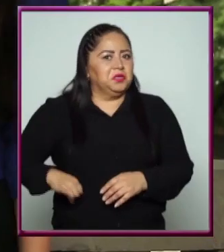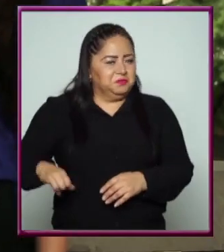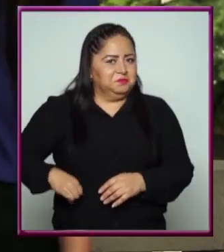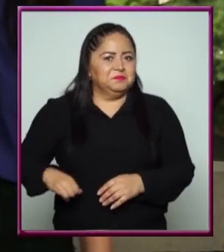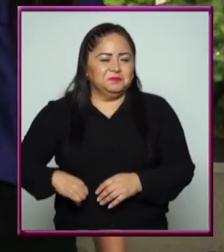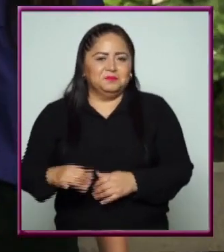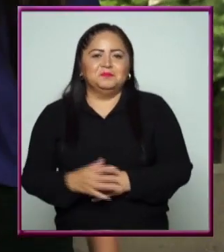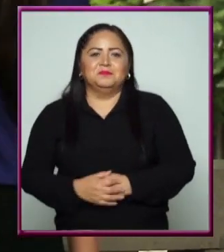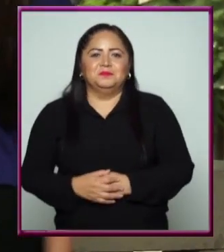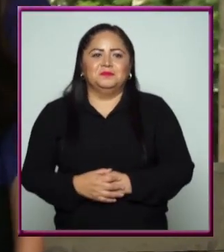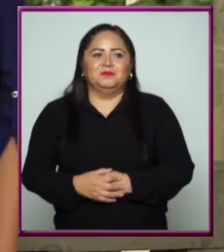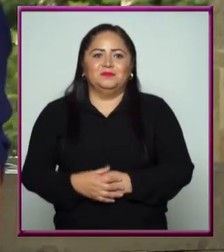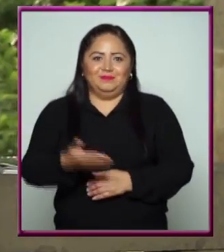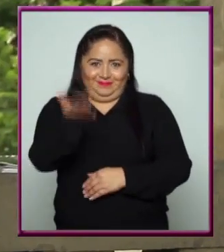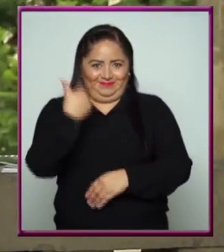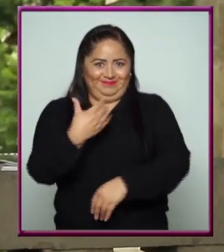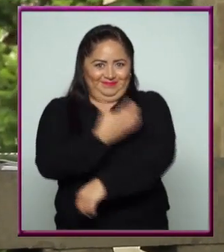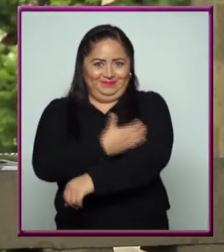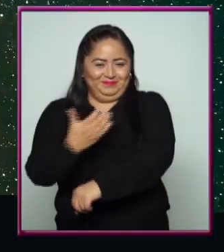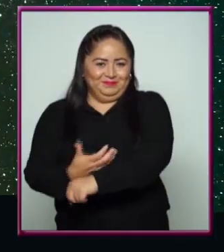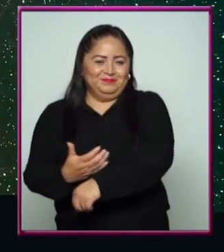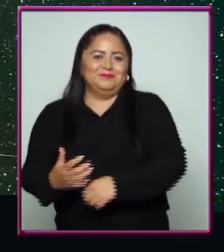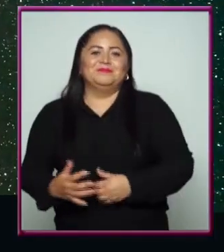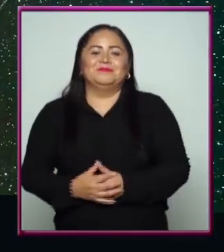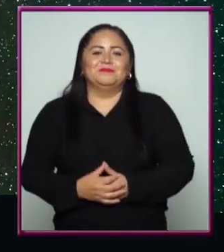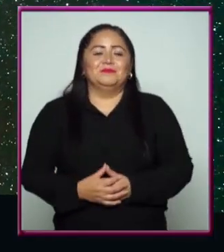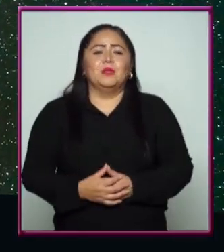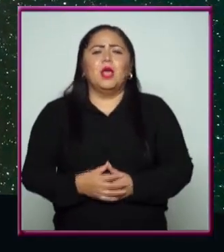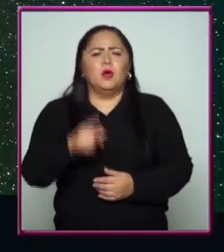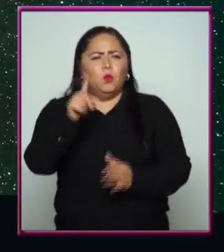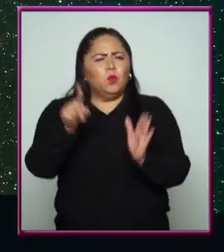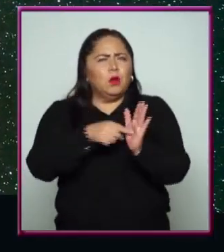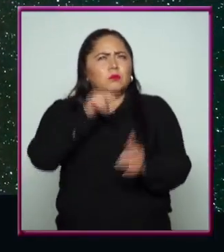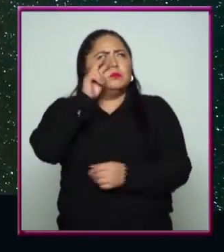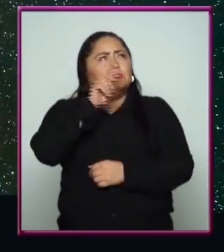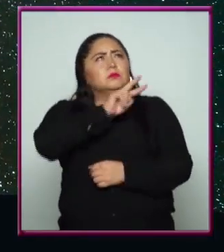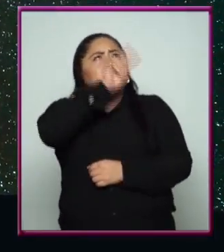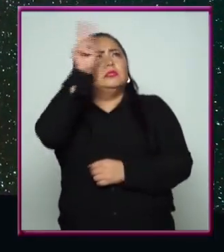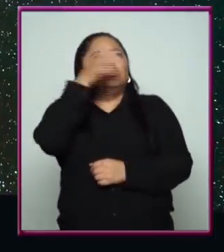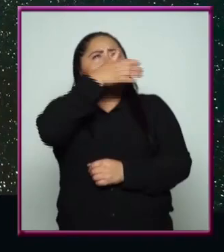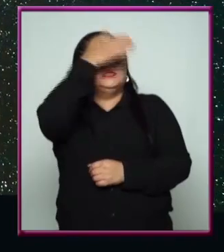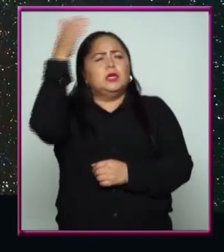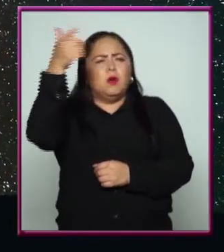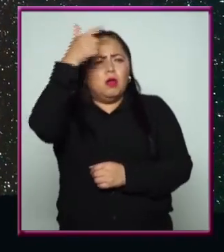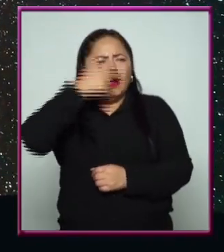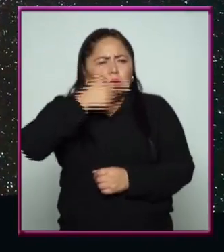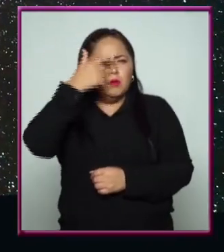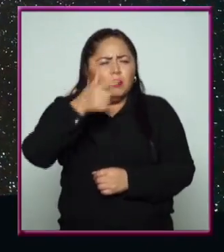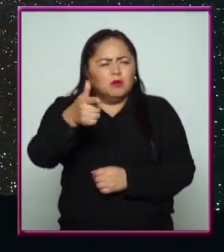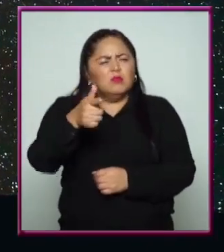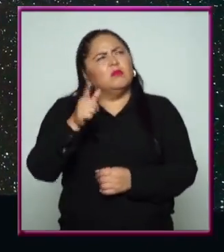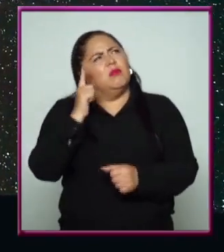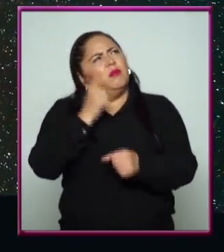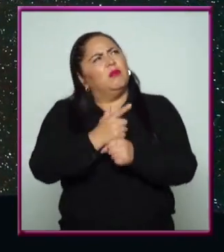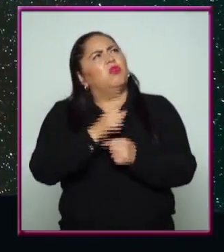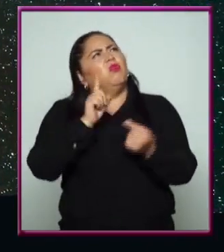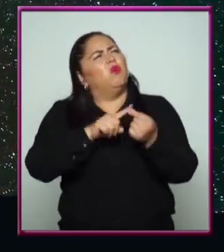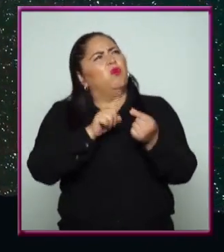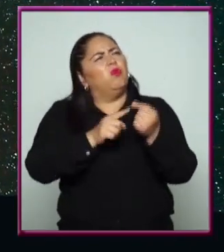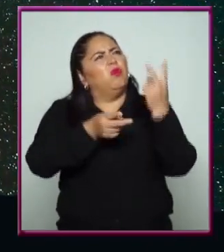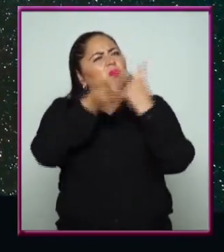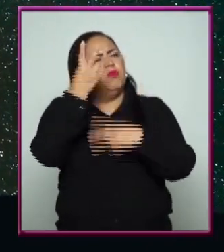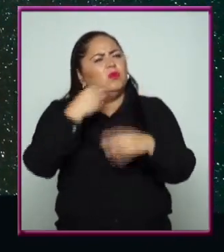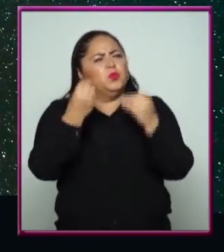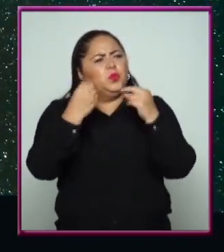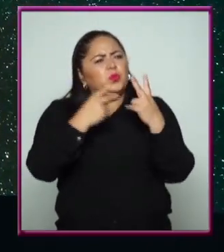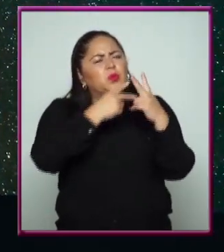verás. ¿Nos acompañan? ¿Alguna vez has mirado el cielo nocturno y te has preguntado de dónde